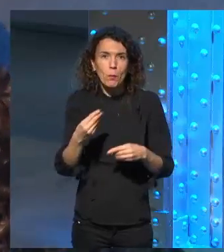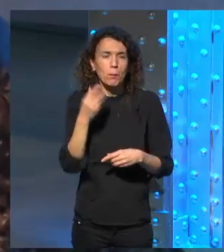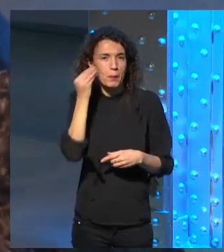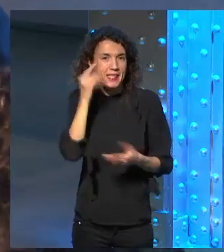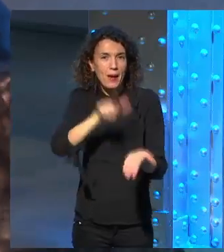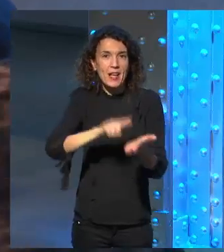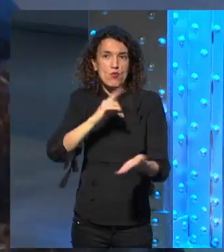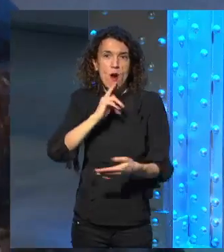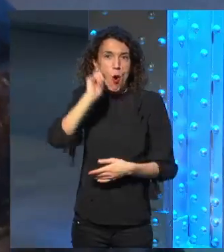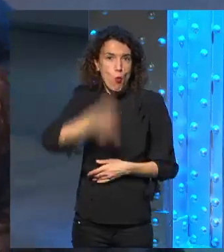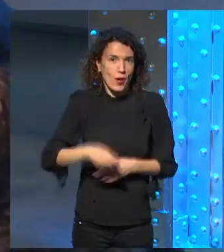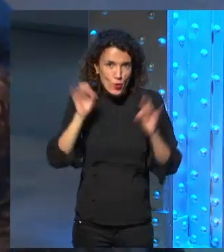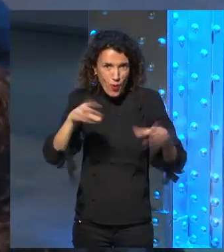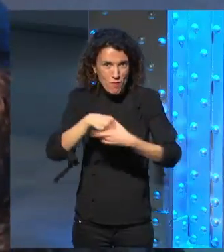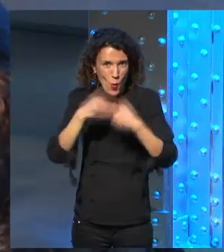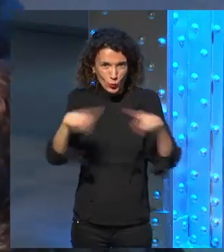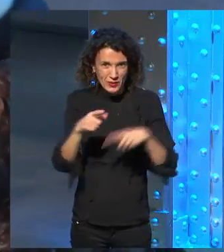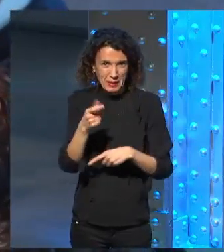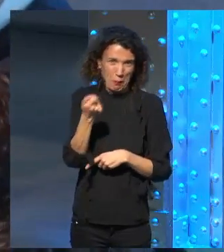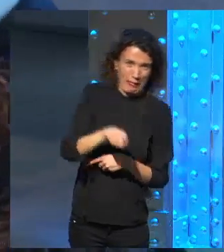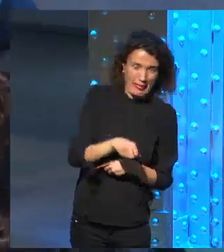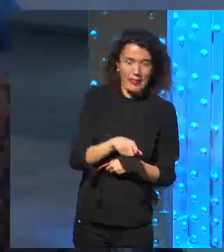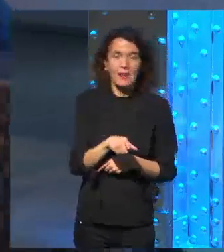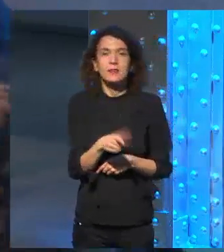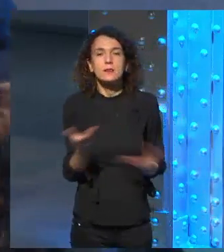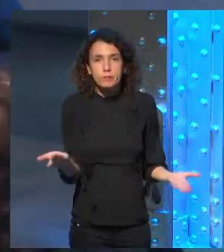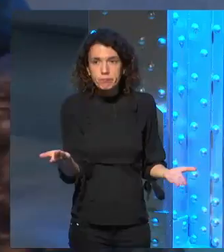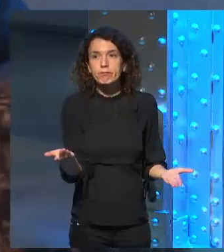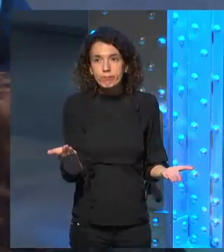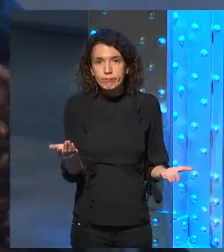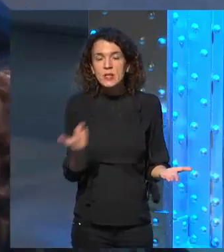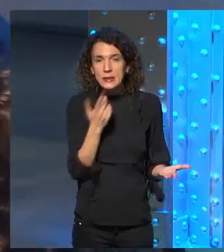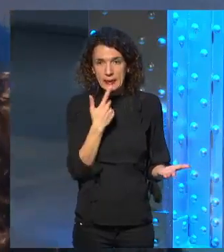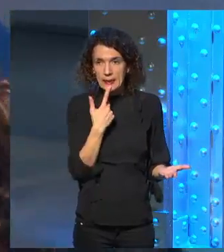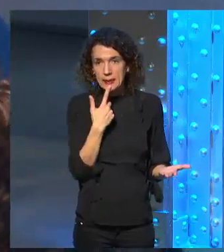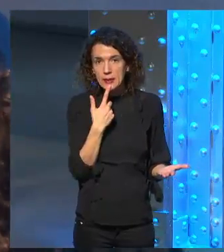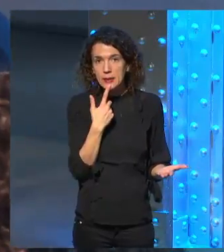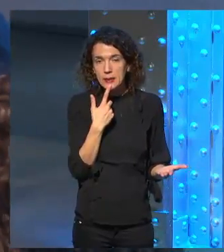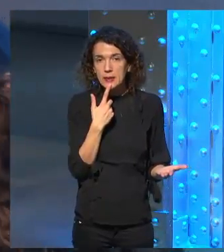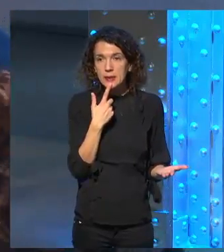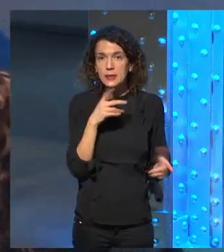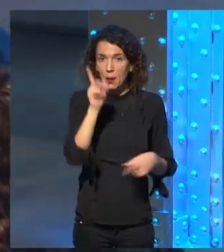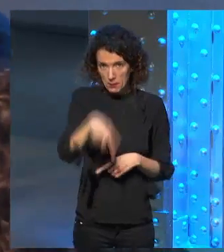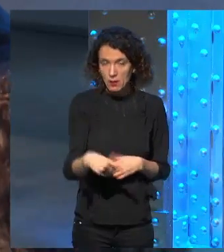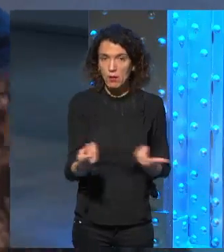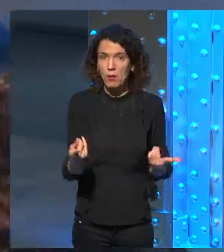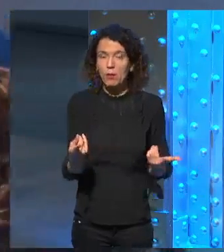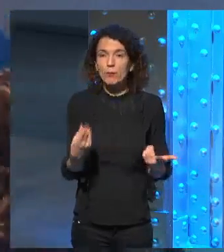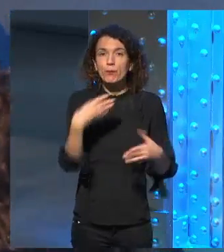¿verdad? Es decir, que había como eso que se dice de Janáček también,